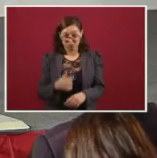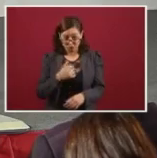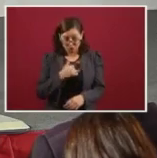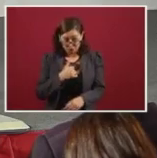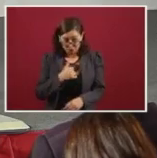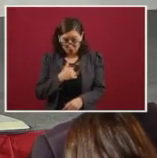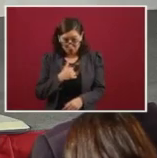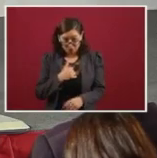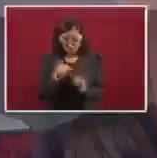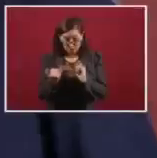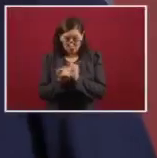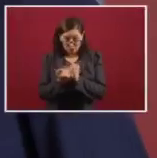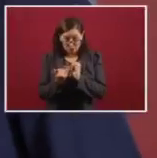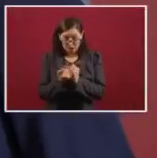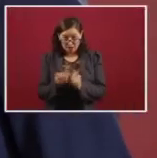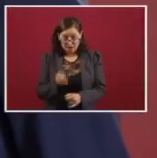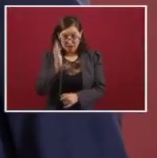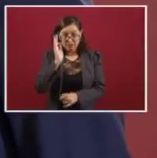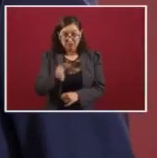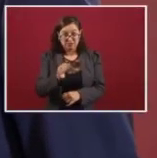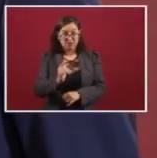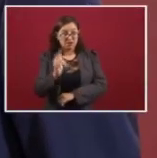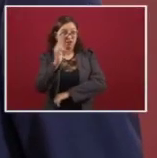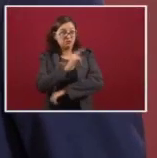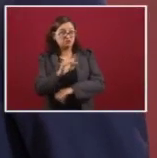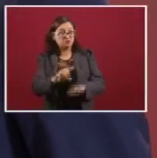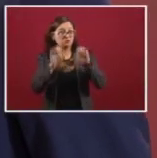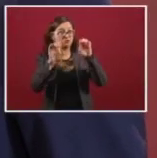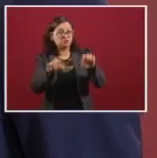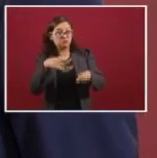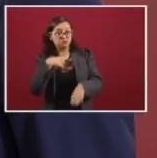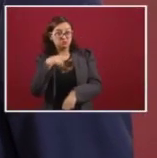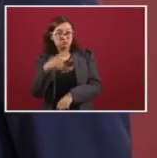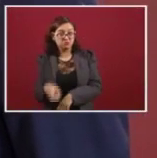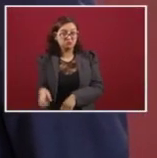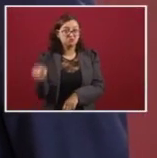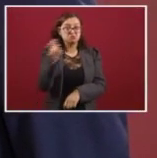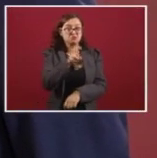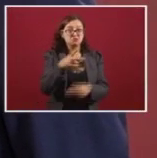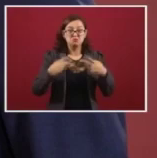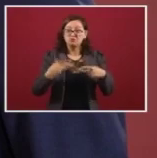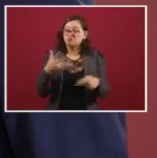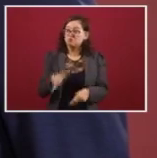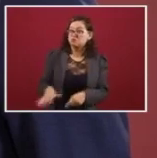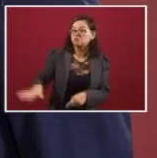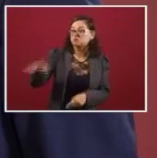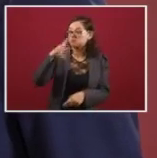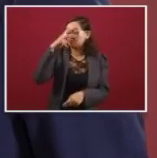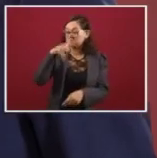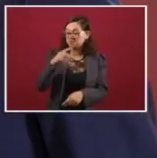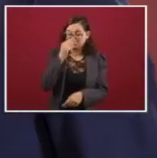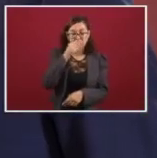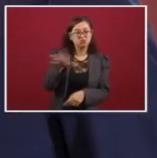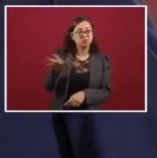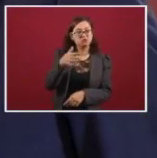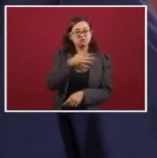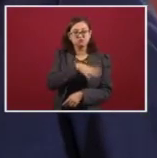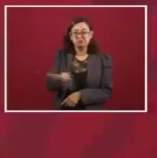así porque no voy a ofender al pueblo de México. Habiendo tanta